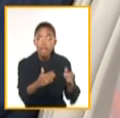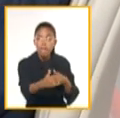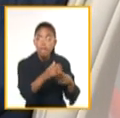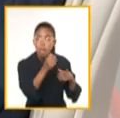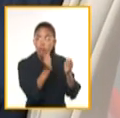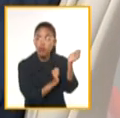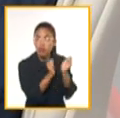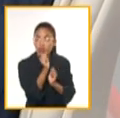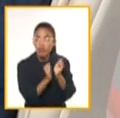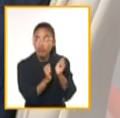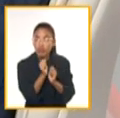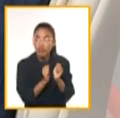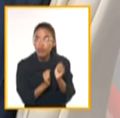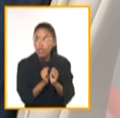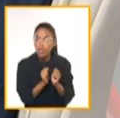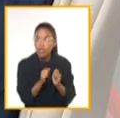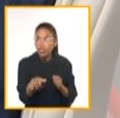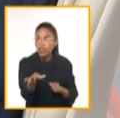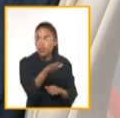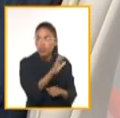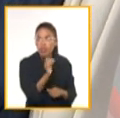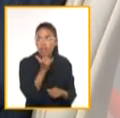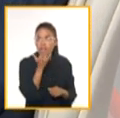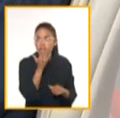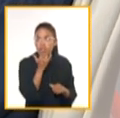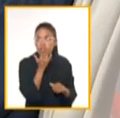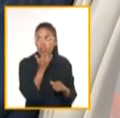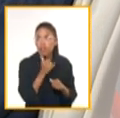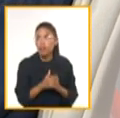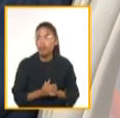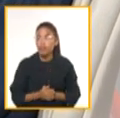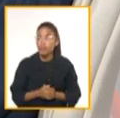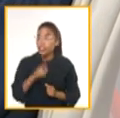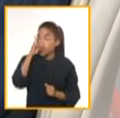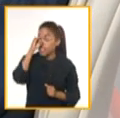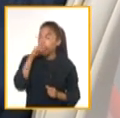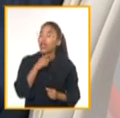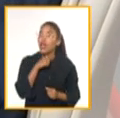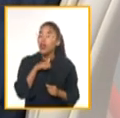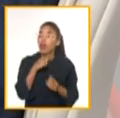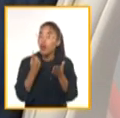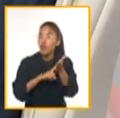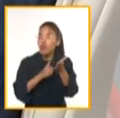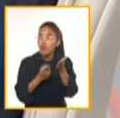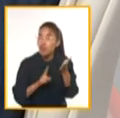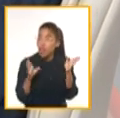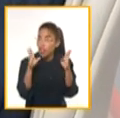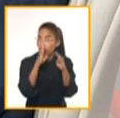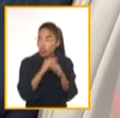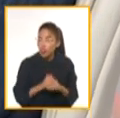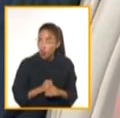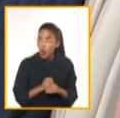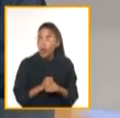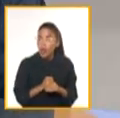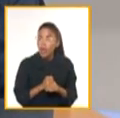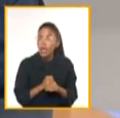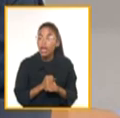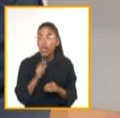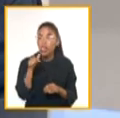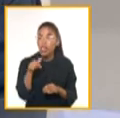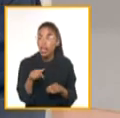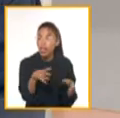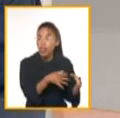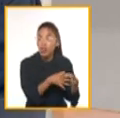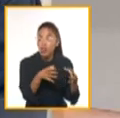formas hacia todo el equipamiento, ¿no? Hay un impacto en el equipamiento cuando se quedan sin servicio eléctrico los sistemas automatizados, ¿no? Pero